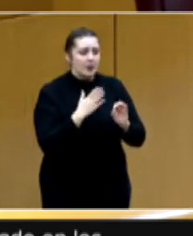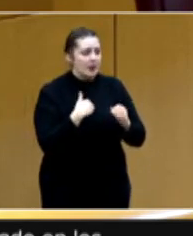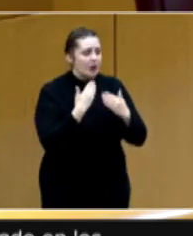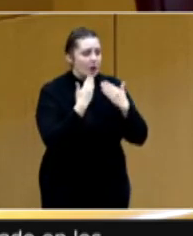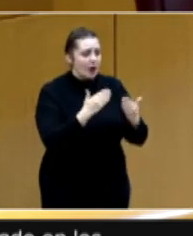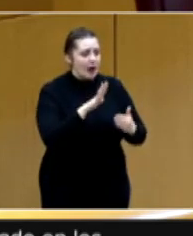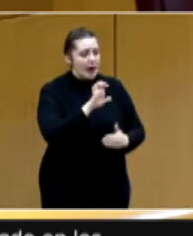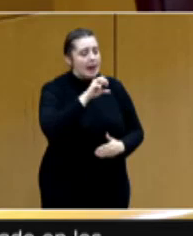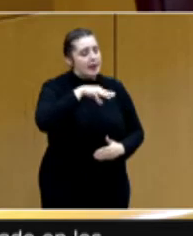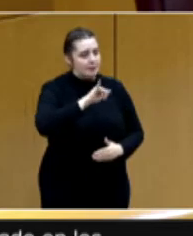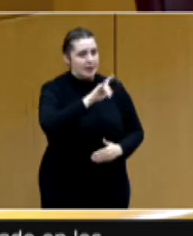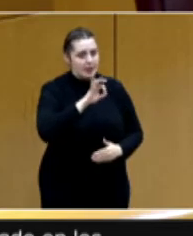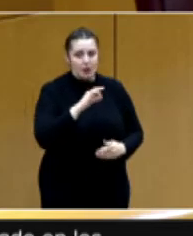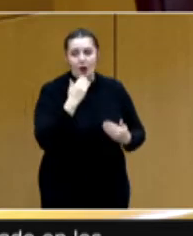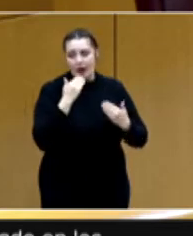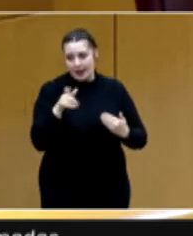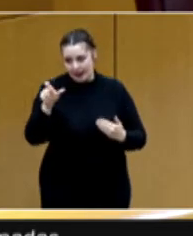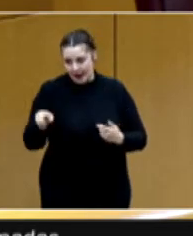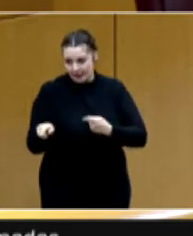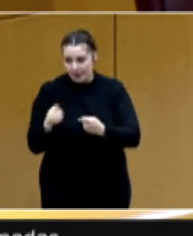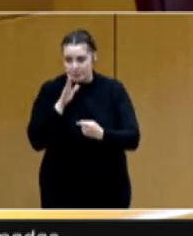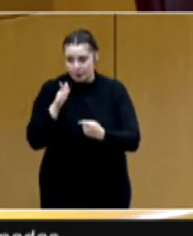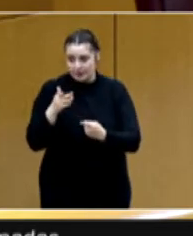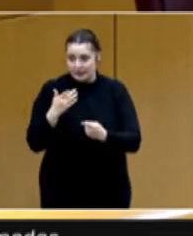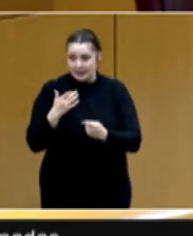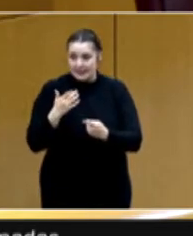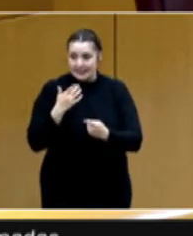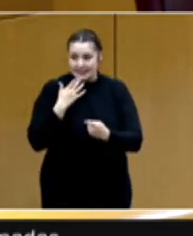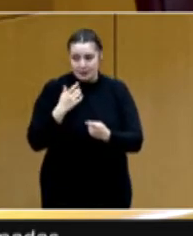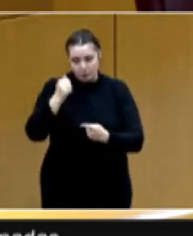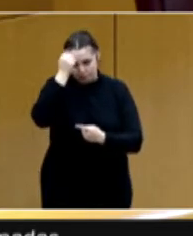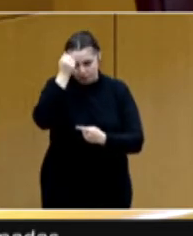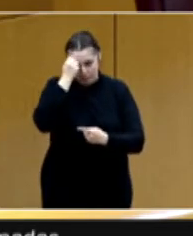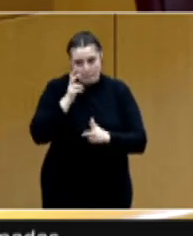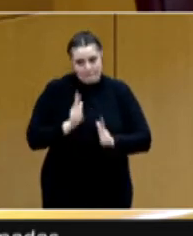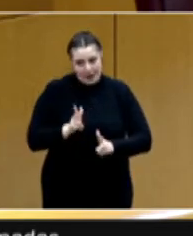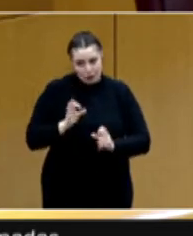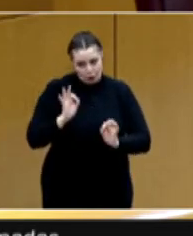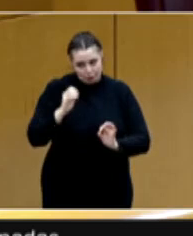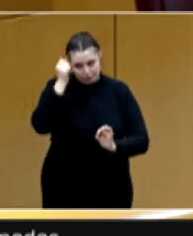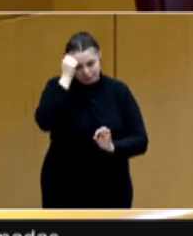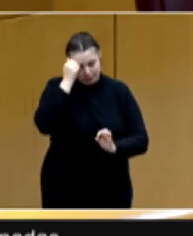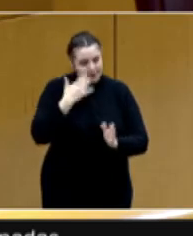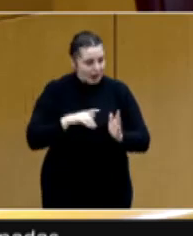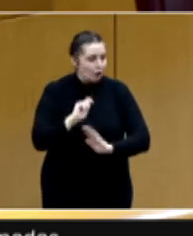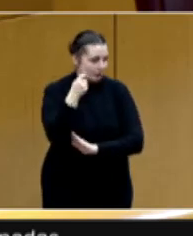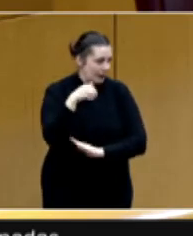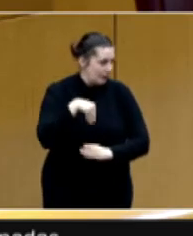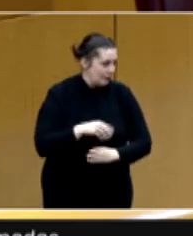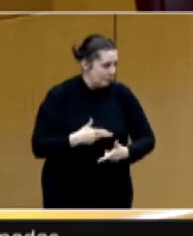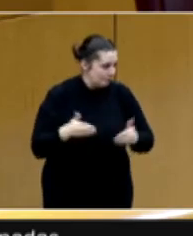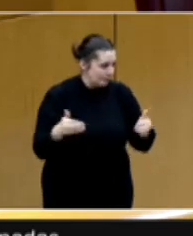porque si estamos aquí se debe también a tu tozudez vasca Así que te lo agradecemos